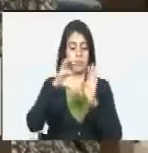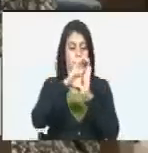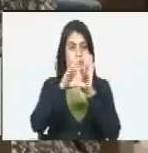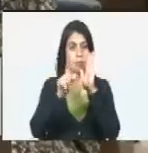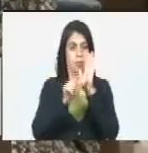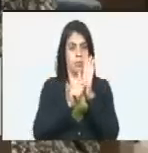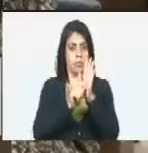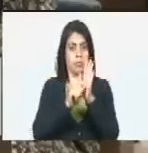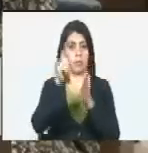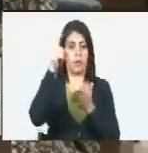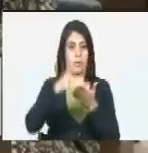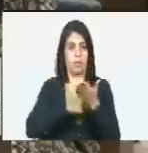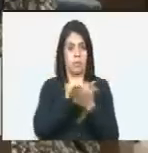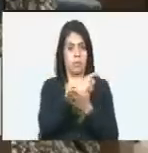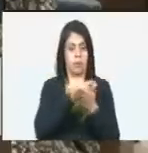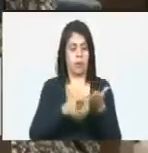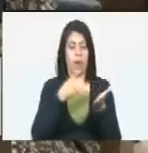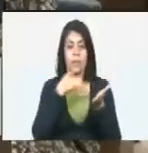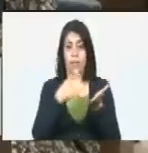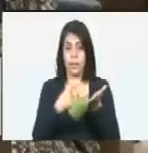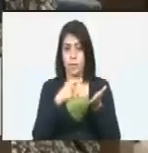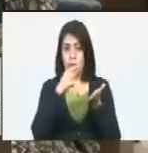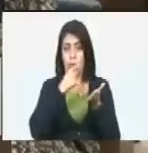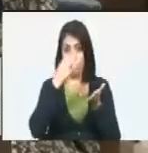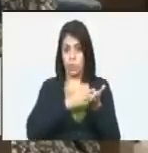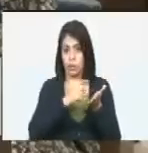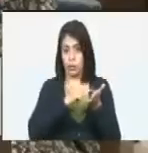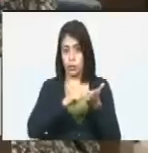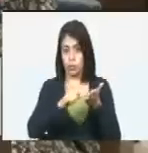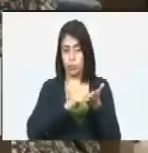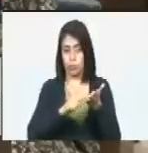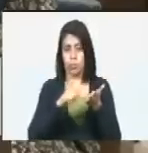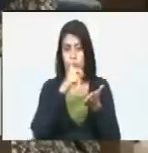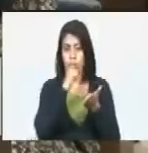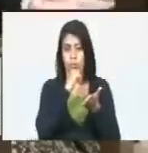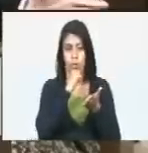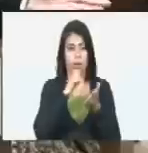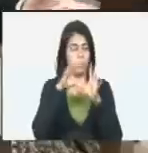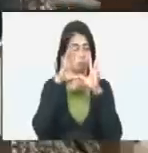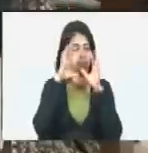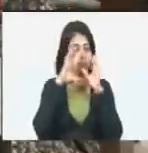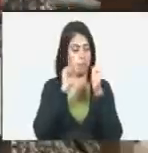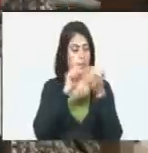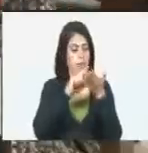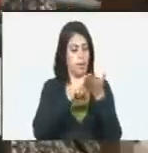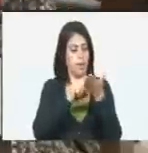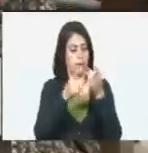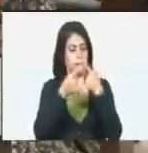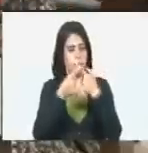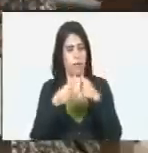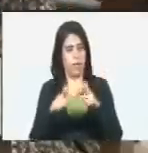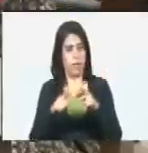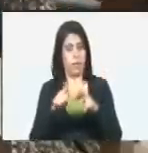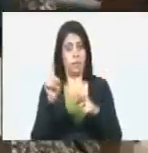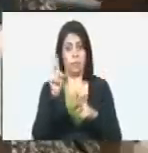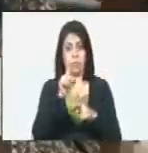prohíbe expresamente. No hay manera de interpretar en otra circunstancia lo que aletran ahí